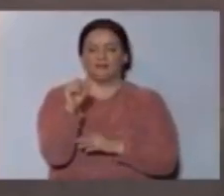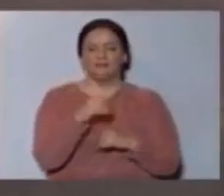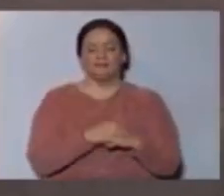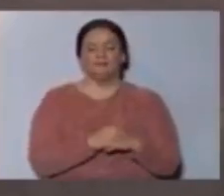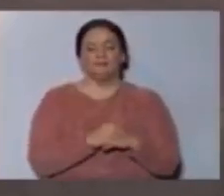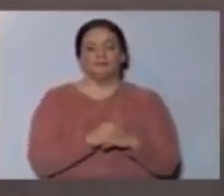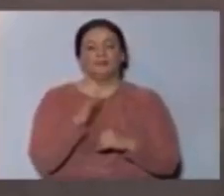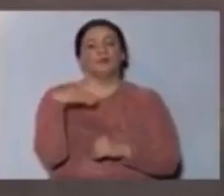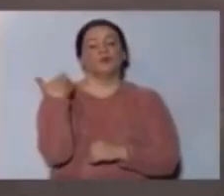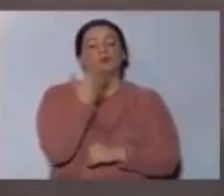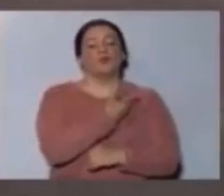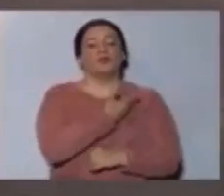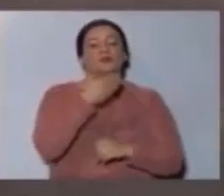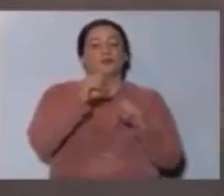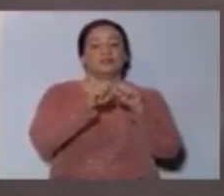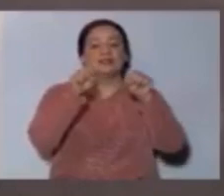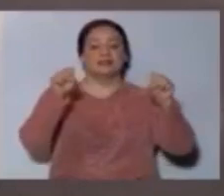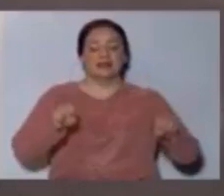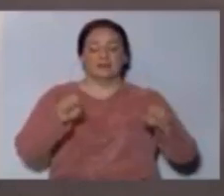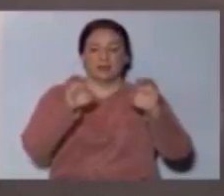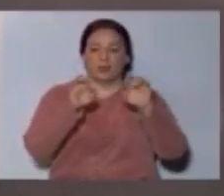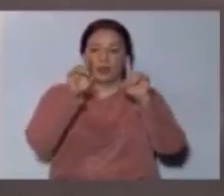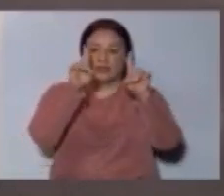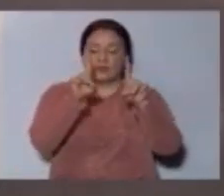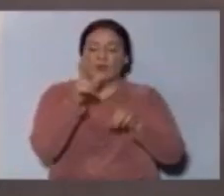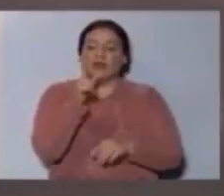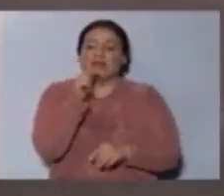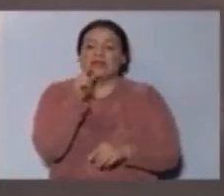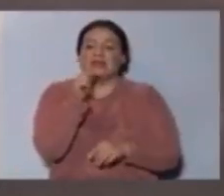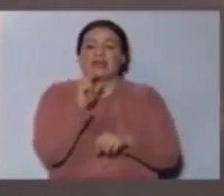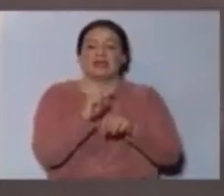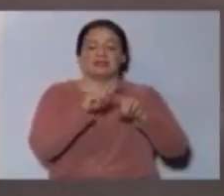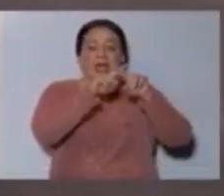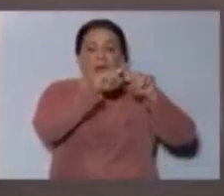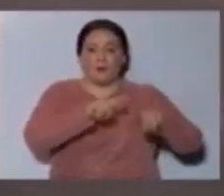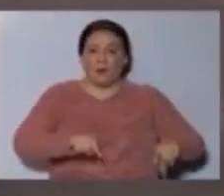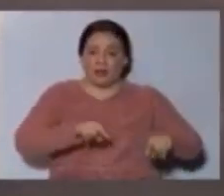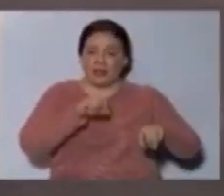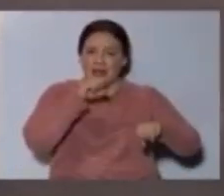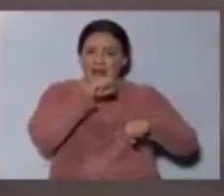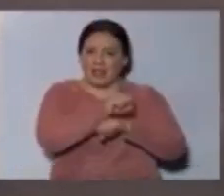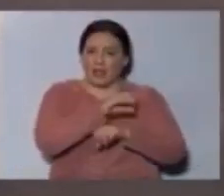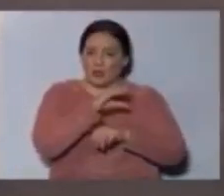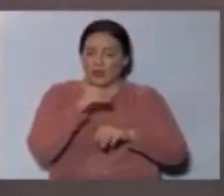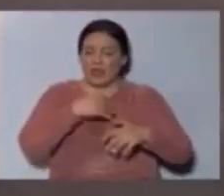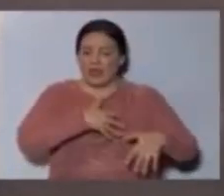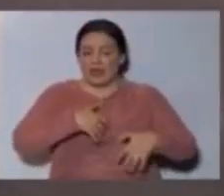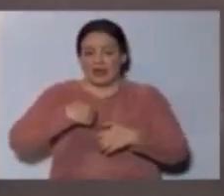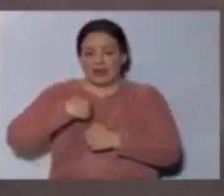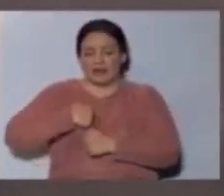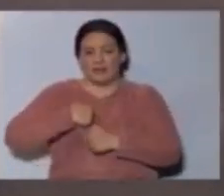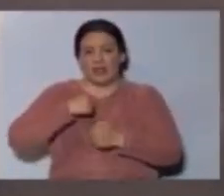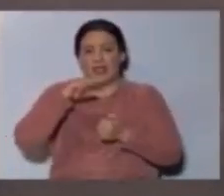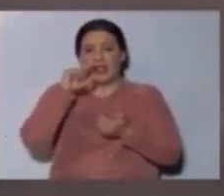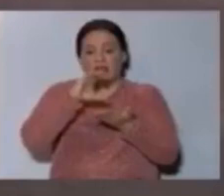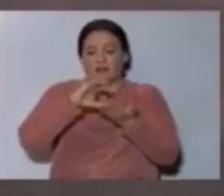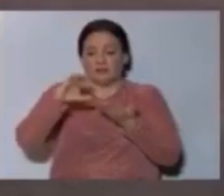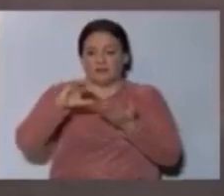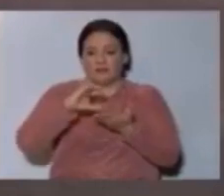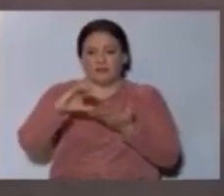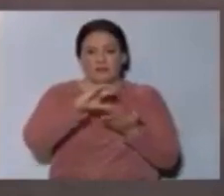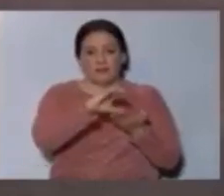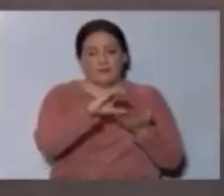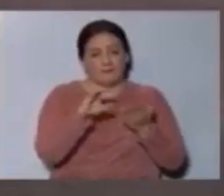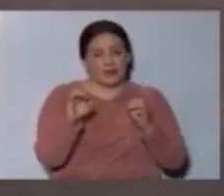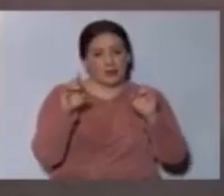Social, nuestro sistema educativo, quienes abolieron el ejército y destinaron sus recursos para la educación.